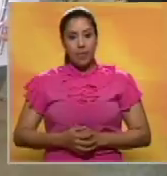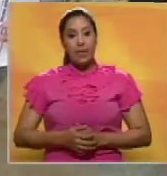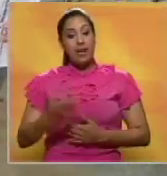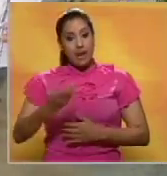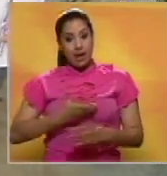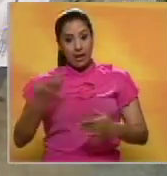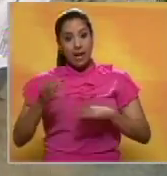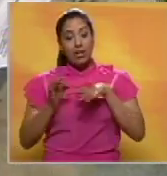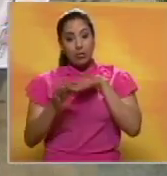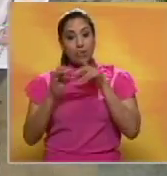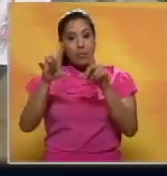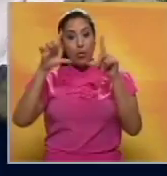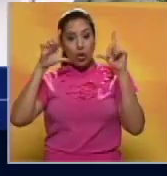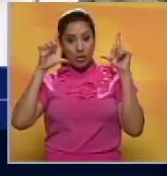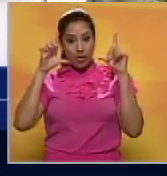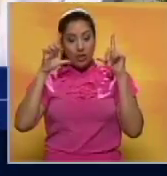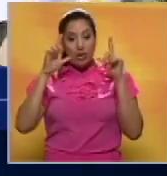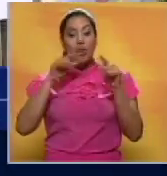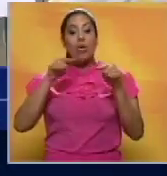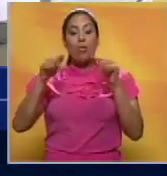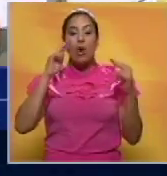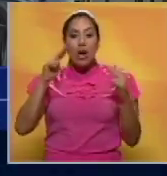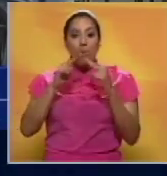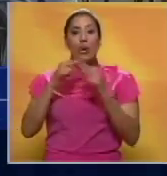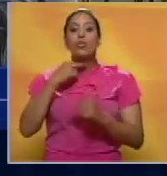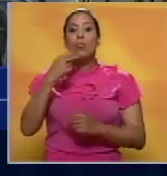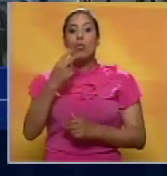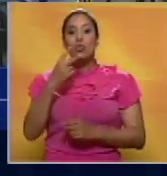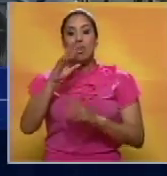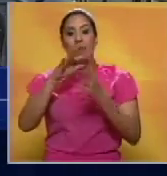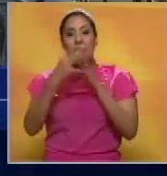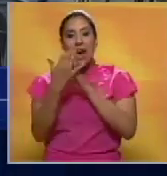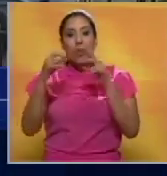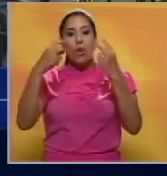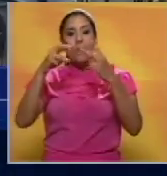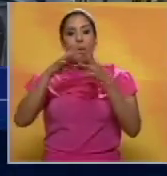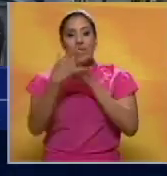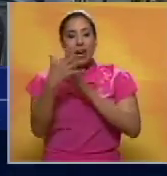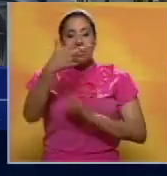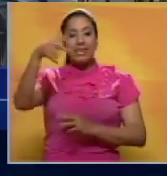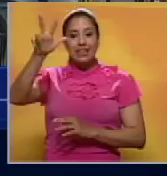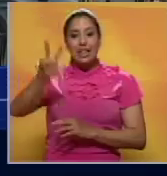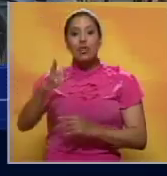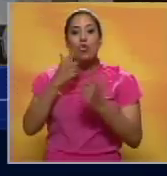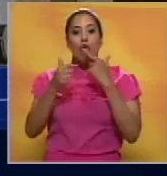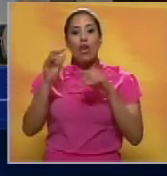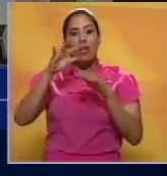El alcalde del municipio Libertador dirigió un encuentro con voceros de Barrio Nuevo, Barrio Tricolor, en el